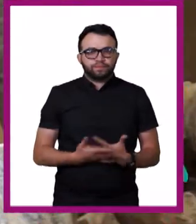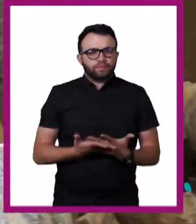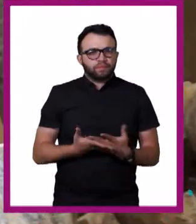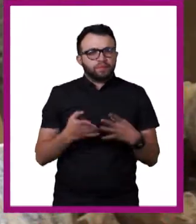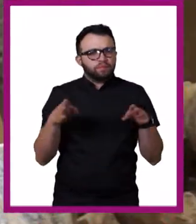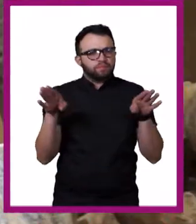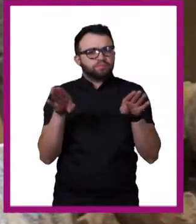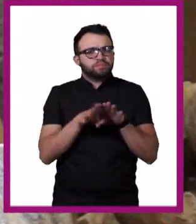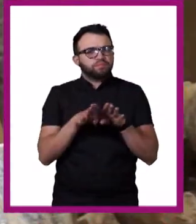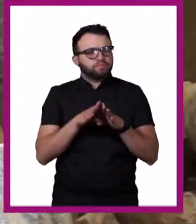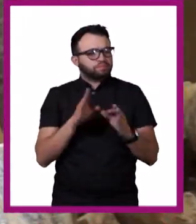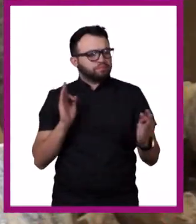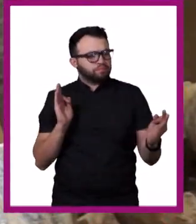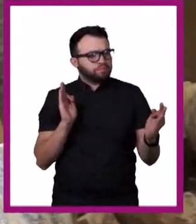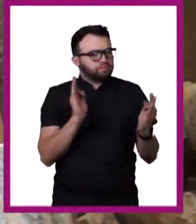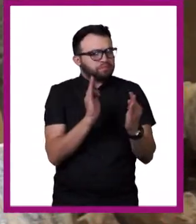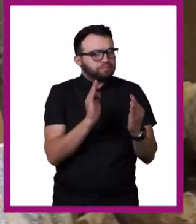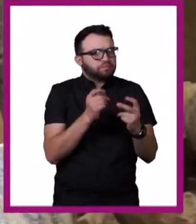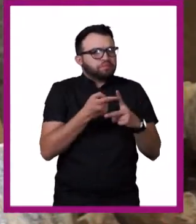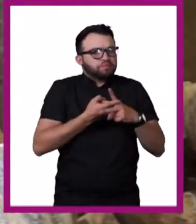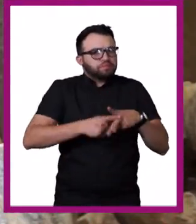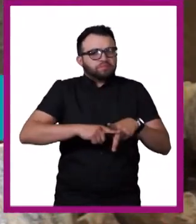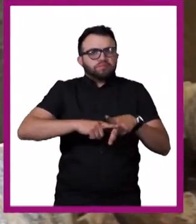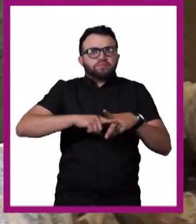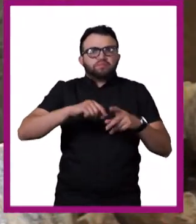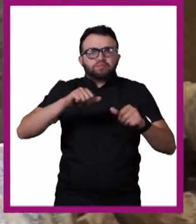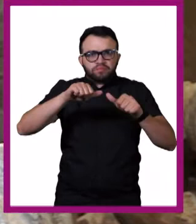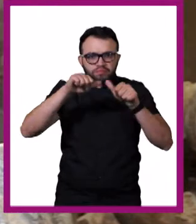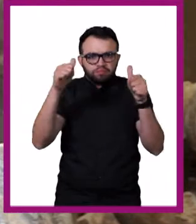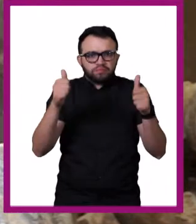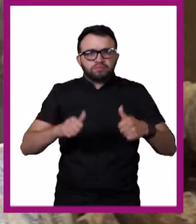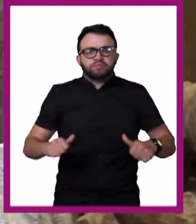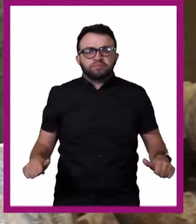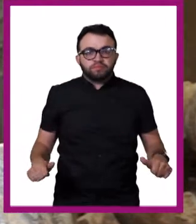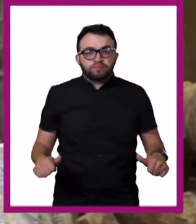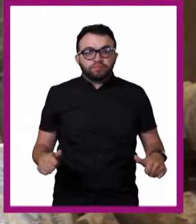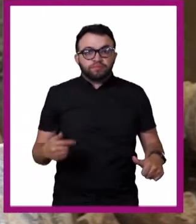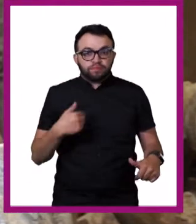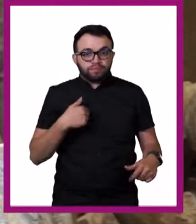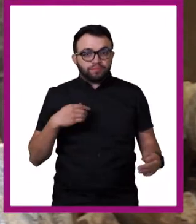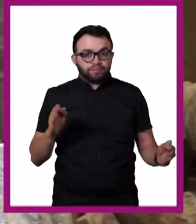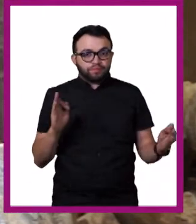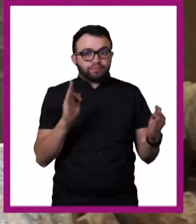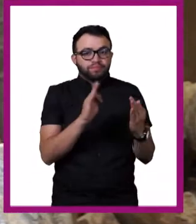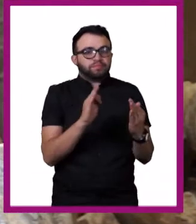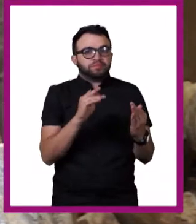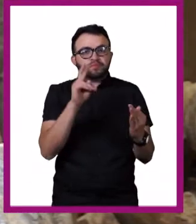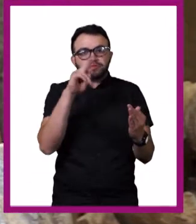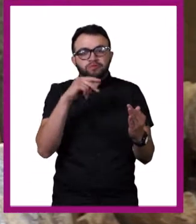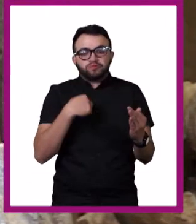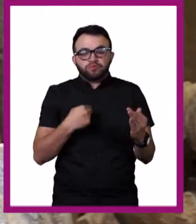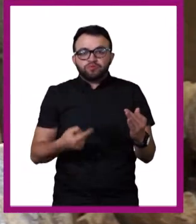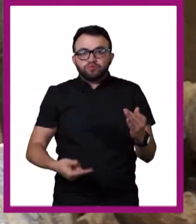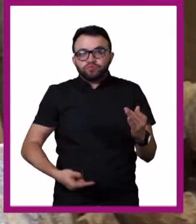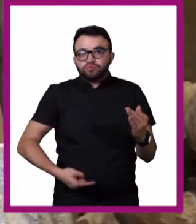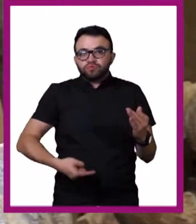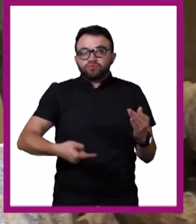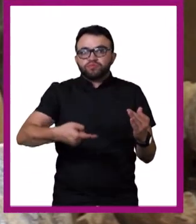¿Cómo fue tu acercamiento al arte? Mi acercamiento al arte fue desde la infancia.